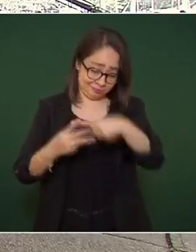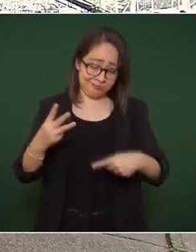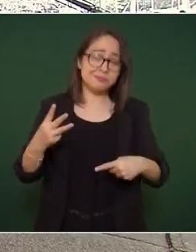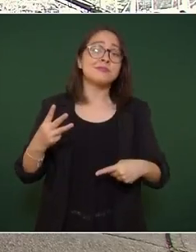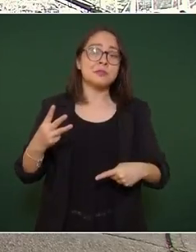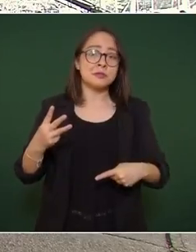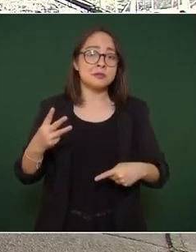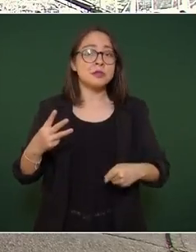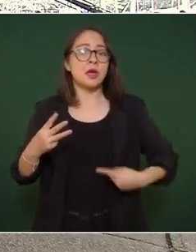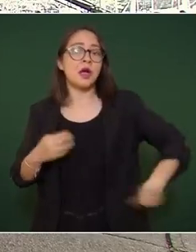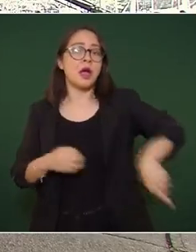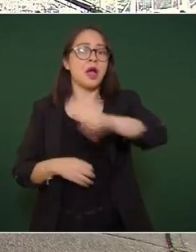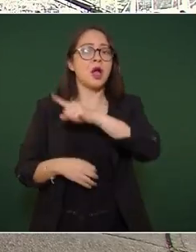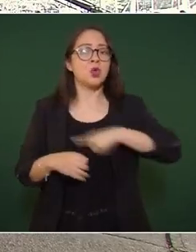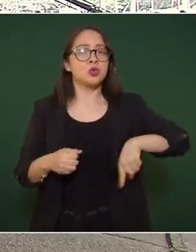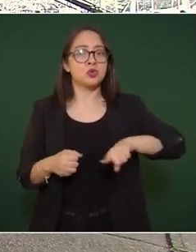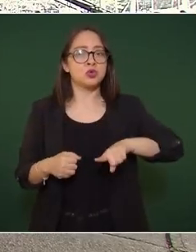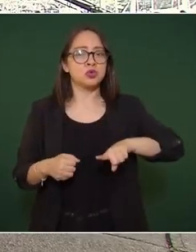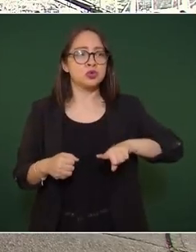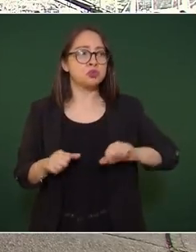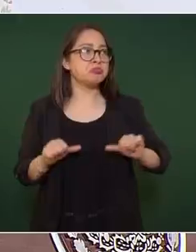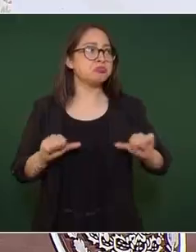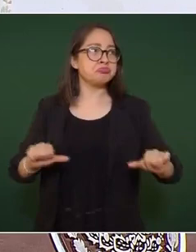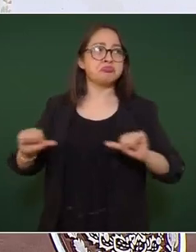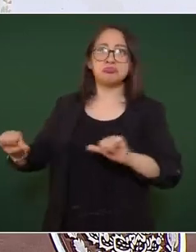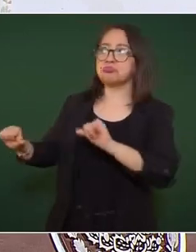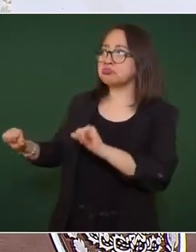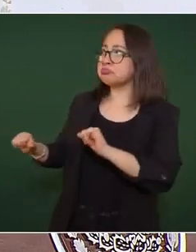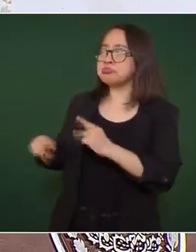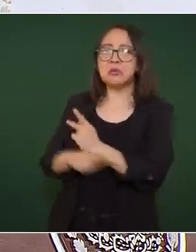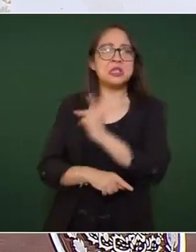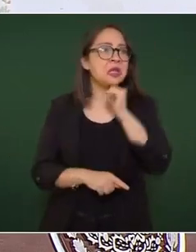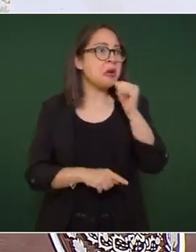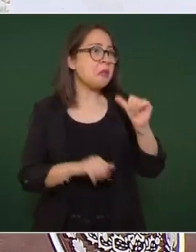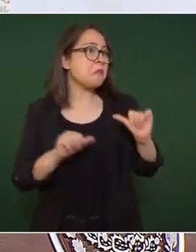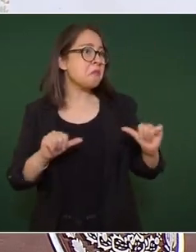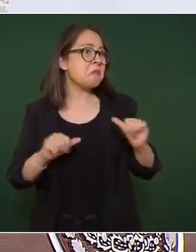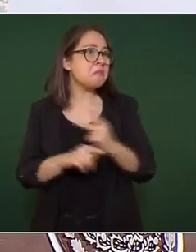que gozan de impunidad.